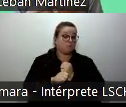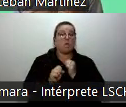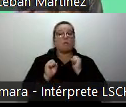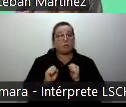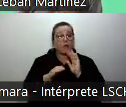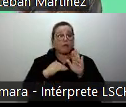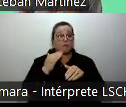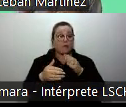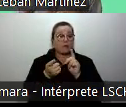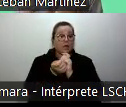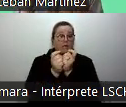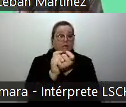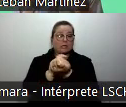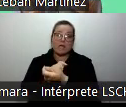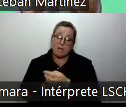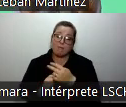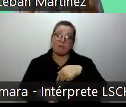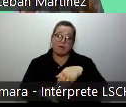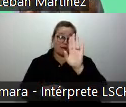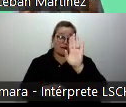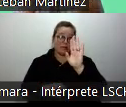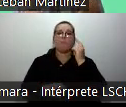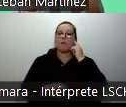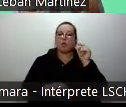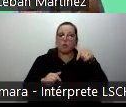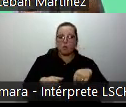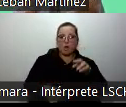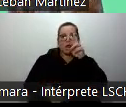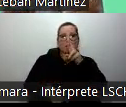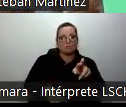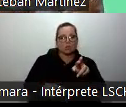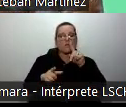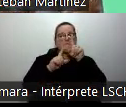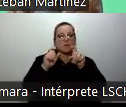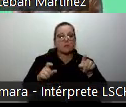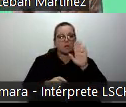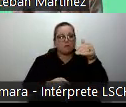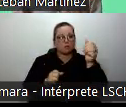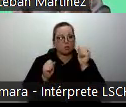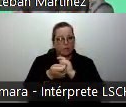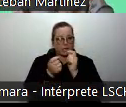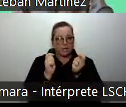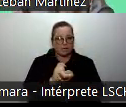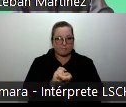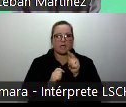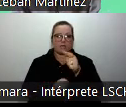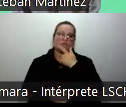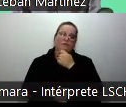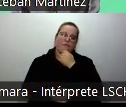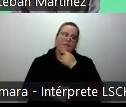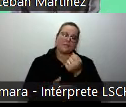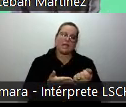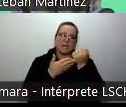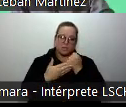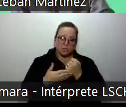algunas cosas vayan cambiando en el tiempo pero si estas preguntas tú las respondes desde ahora ya y a futuro pueden ir cambiando se te va a hacer mucho más fácil saber